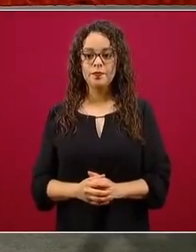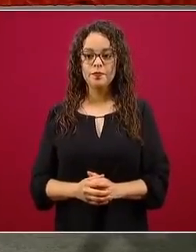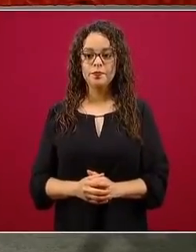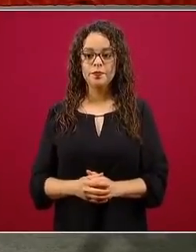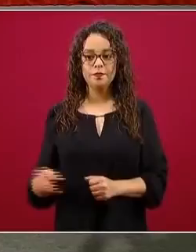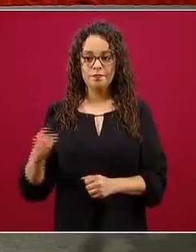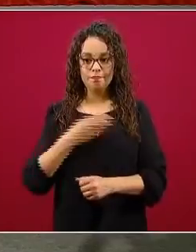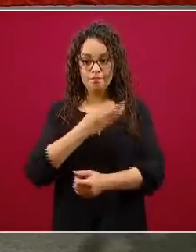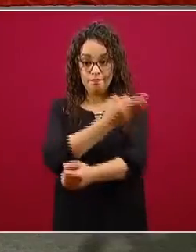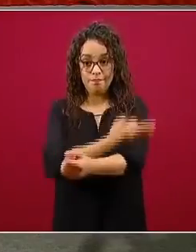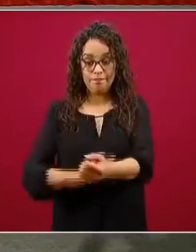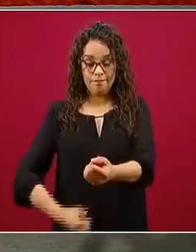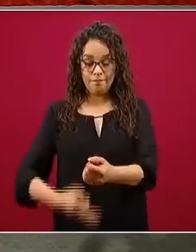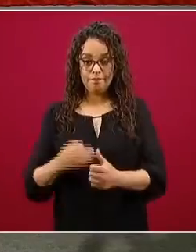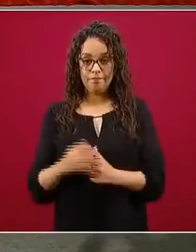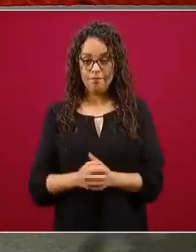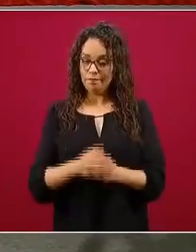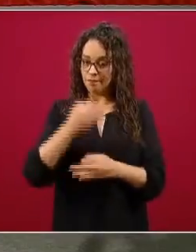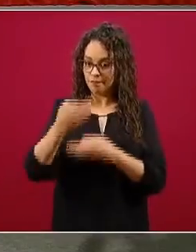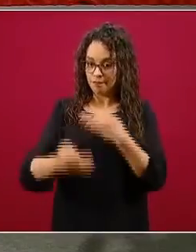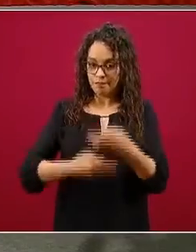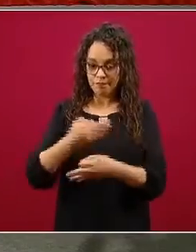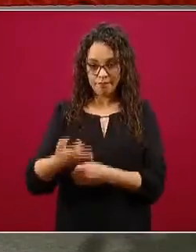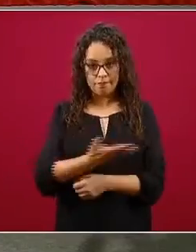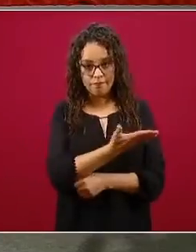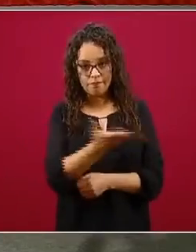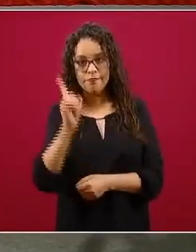Muy buenas tardes a todas y a todos.